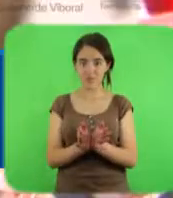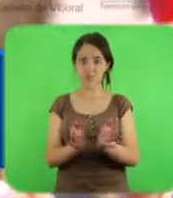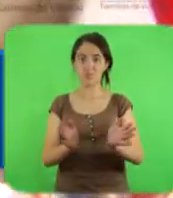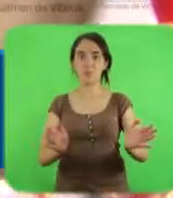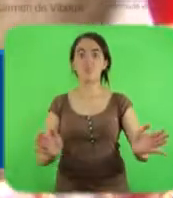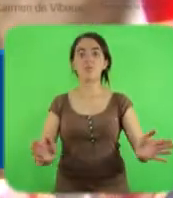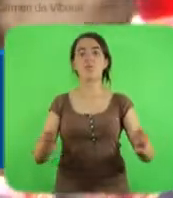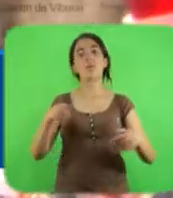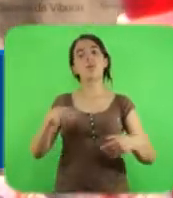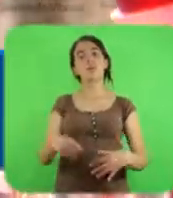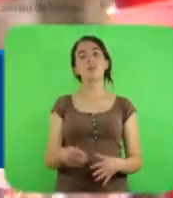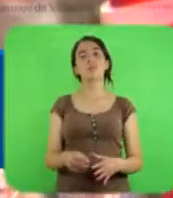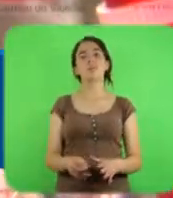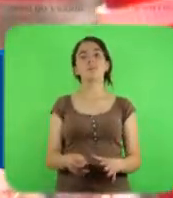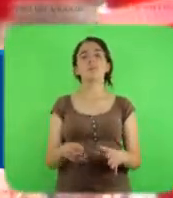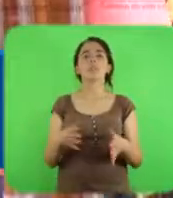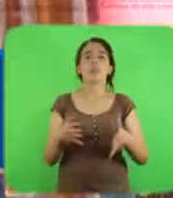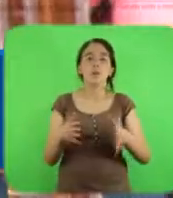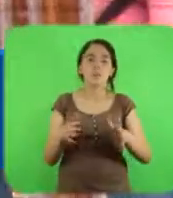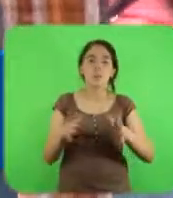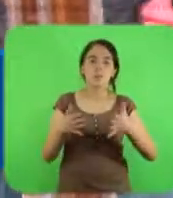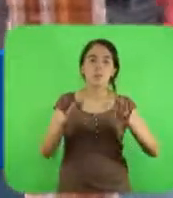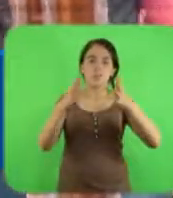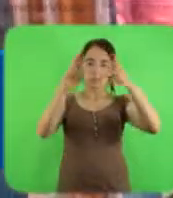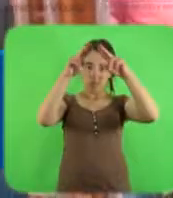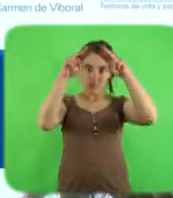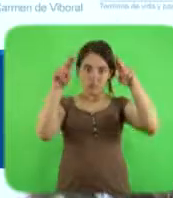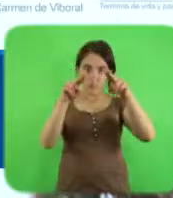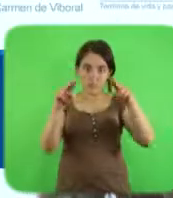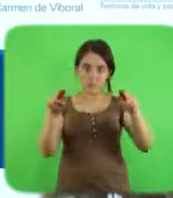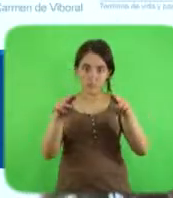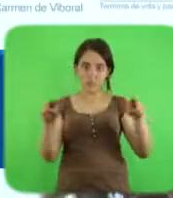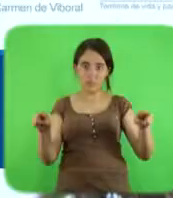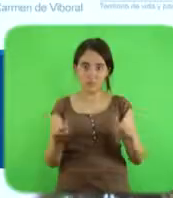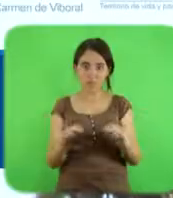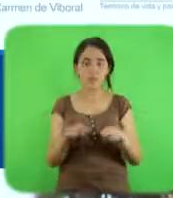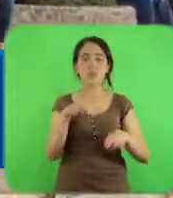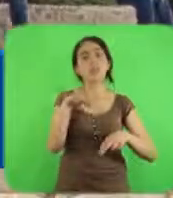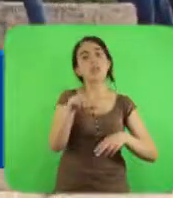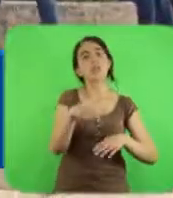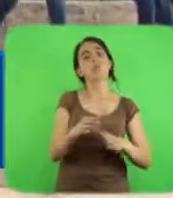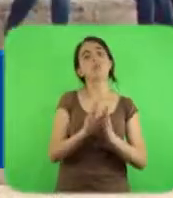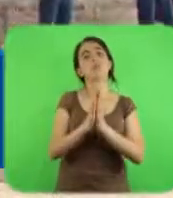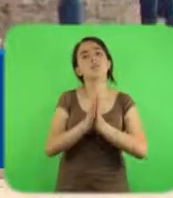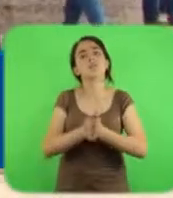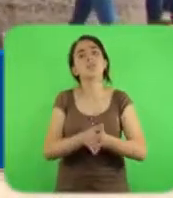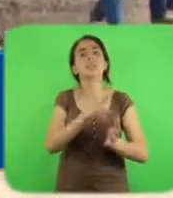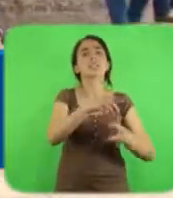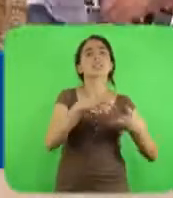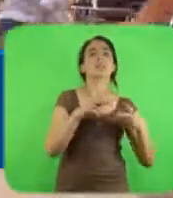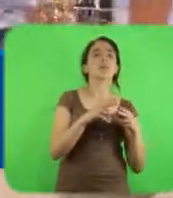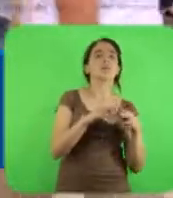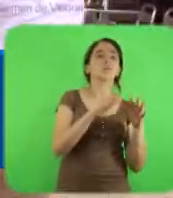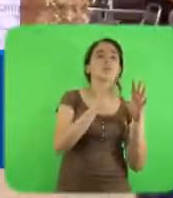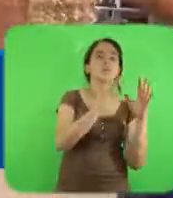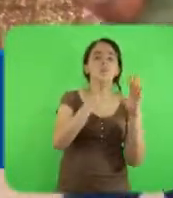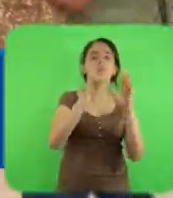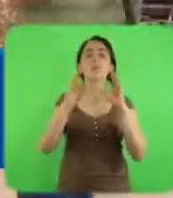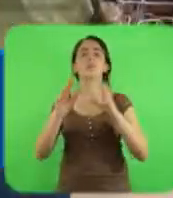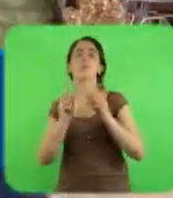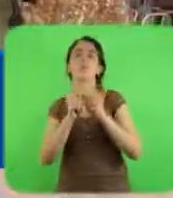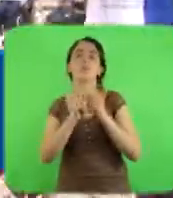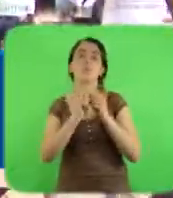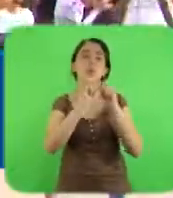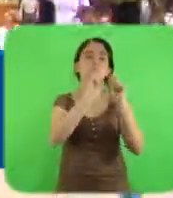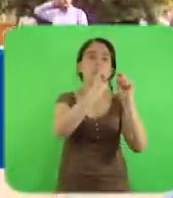Municipal Territorio de Vida y Paz, es grato adornar nuestro municipio con alumbrados navideños, los cuales engalanan nuestras calles para